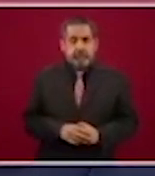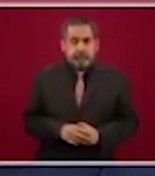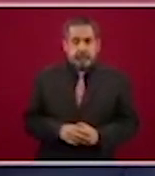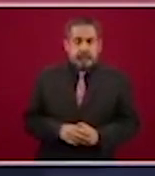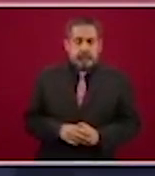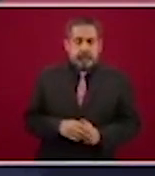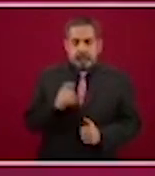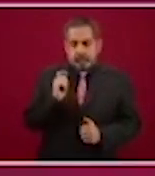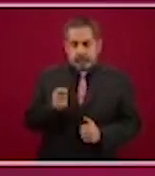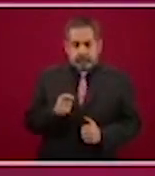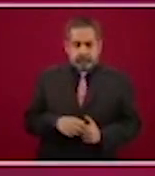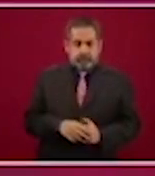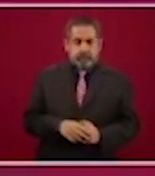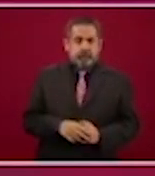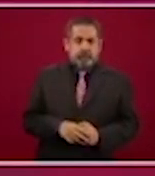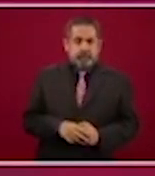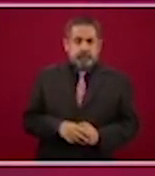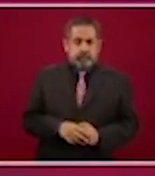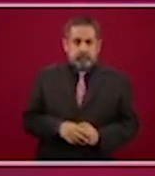se